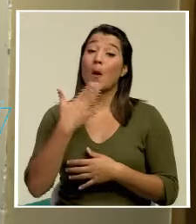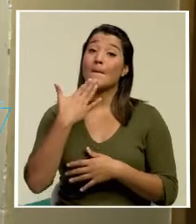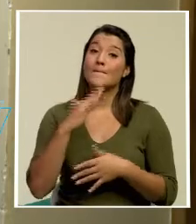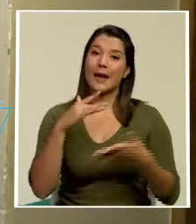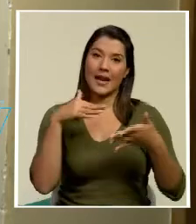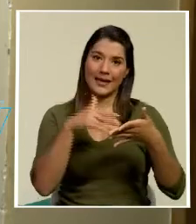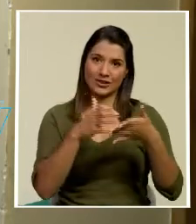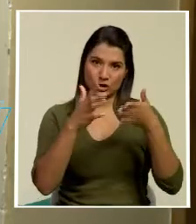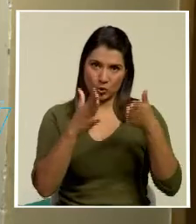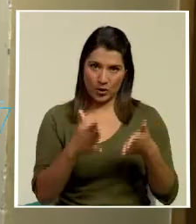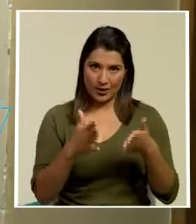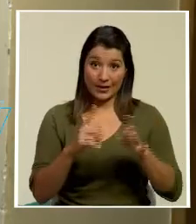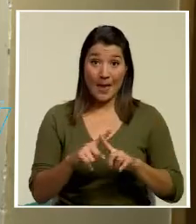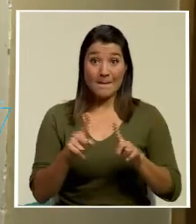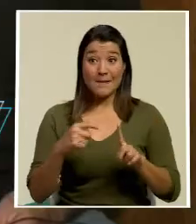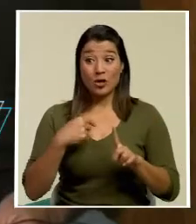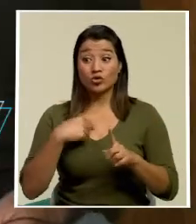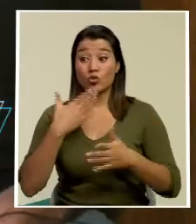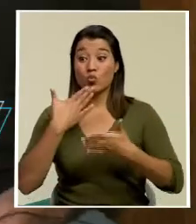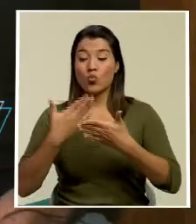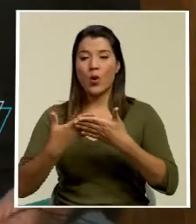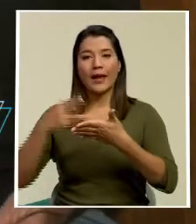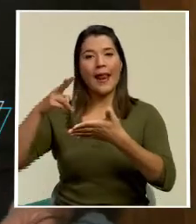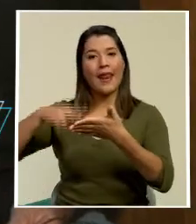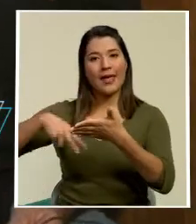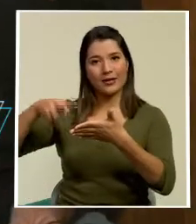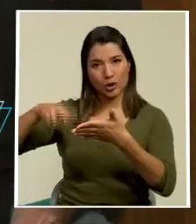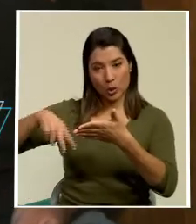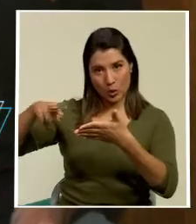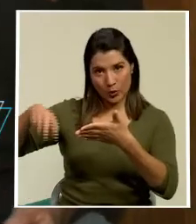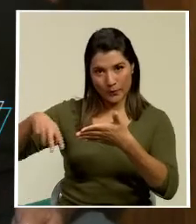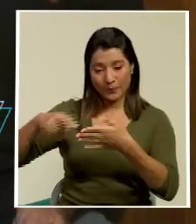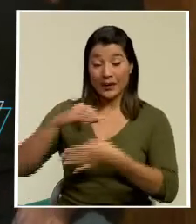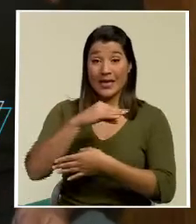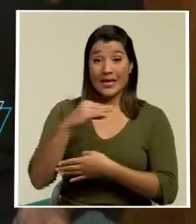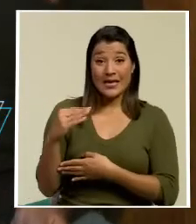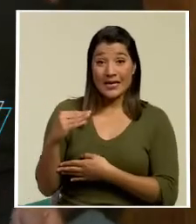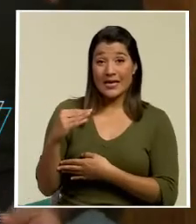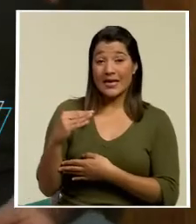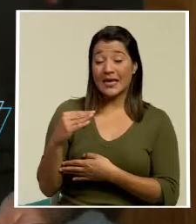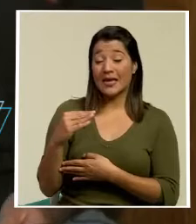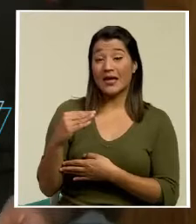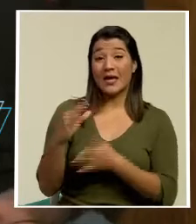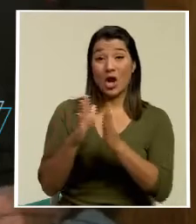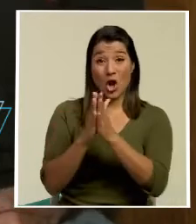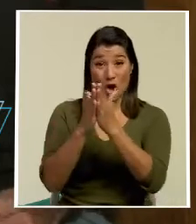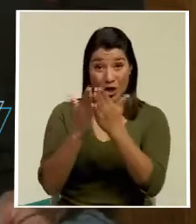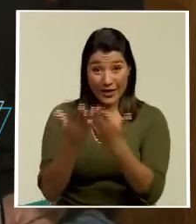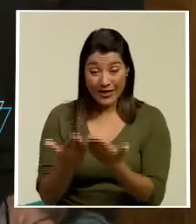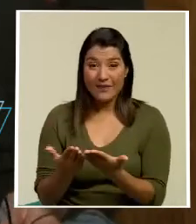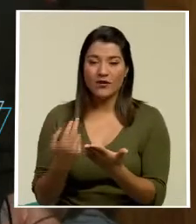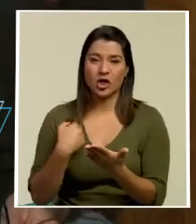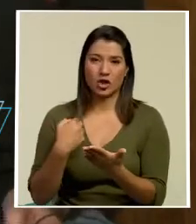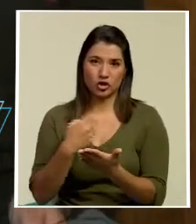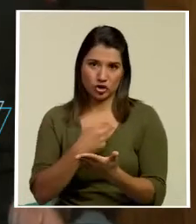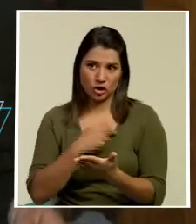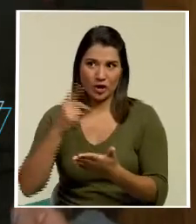estudiante, pero un buen lector. Y la lectura de los textos que nos ponían, por